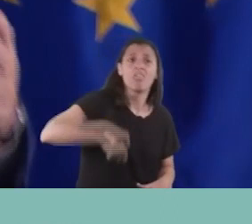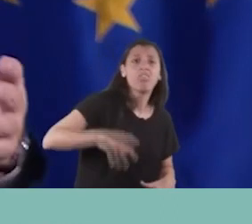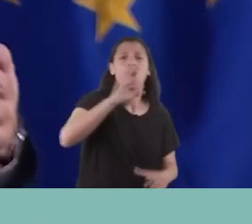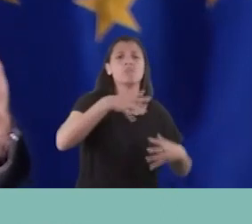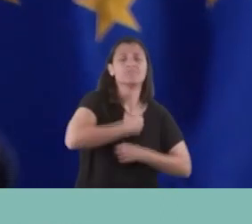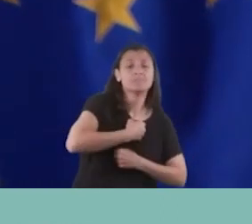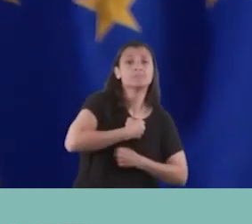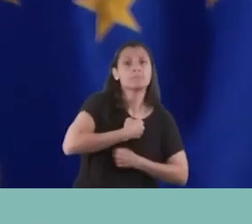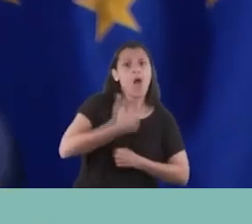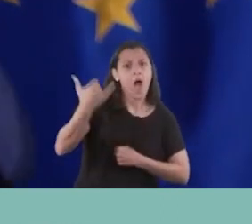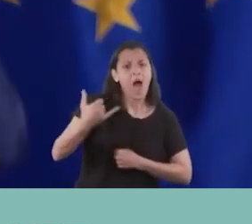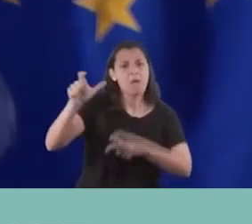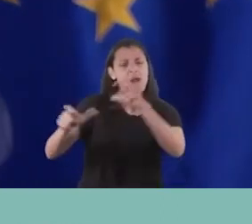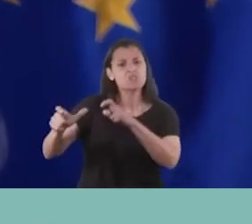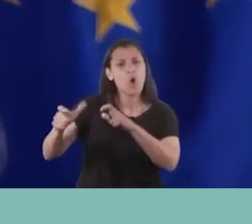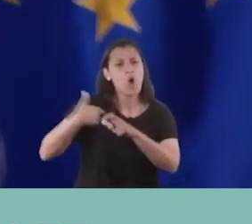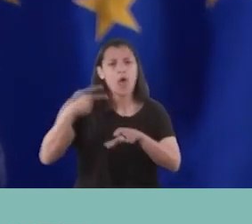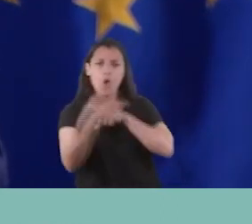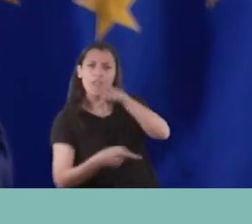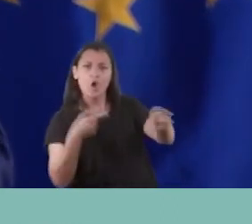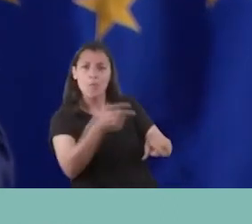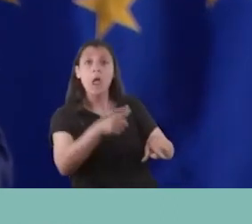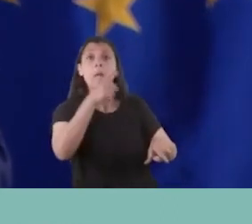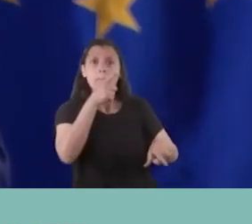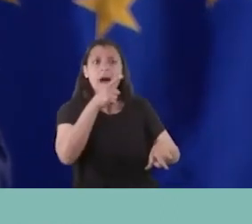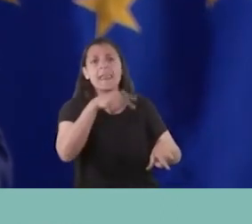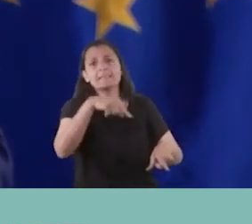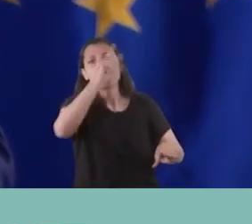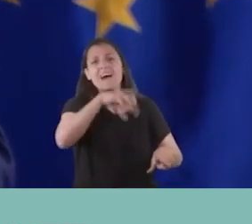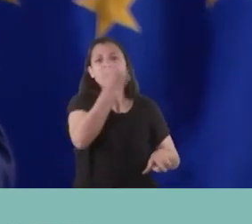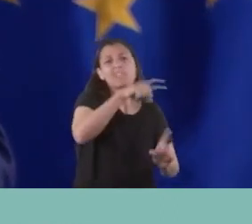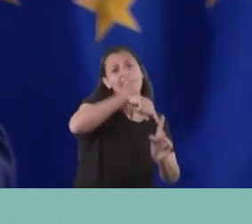más violentas surten más efecto que las palabras reflexivas.